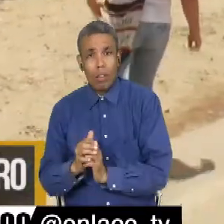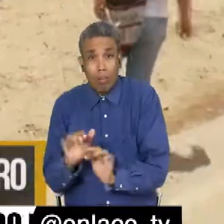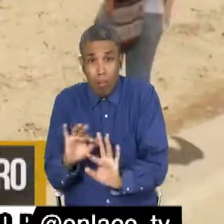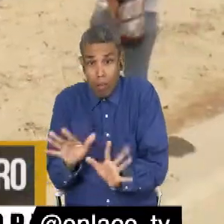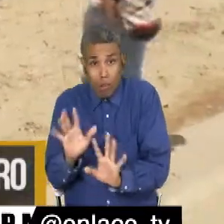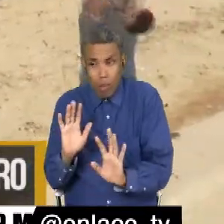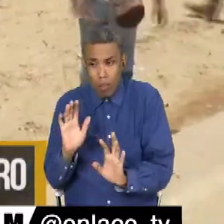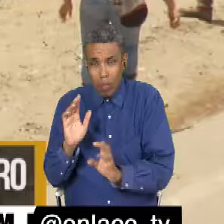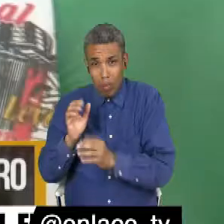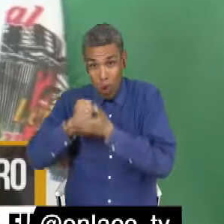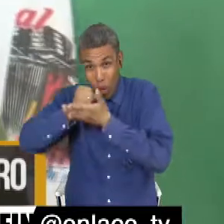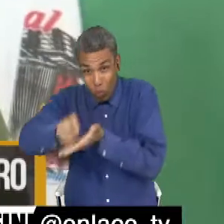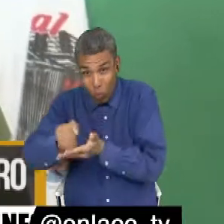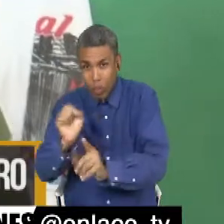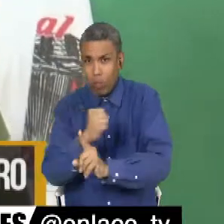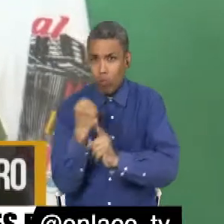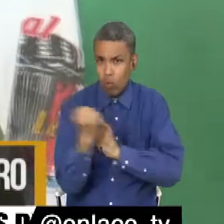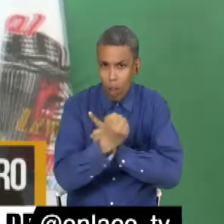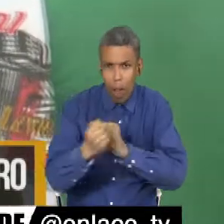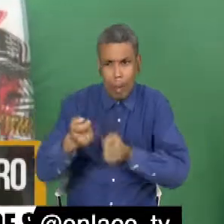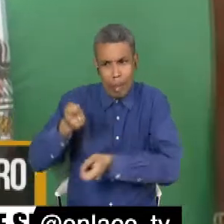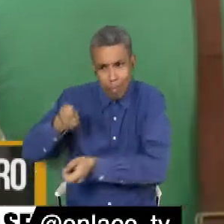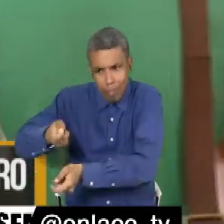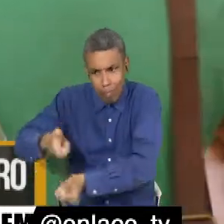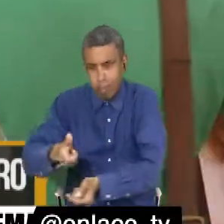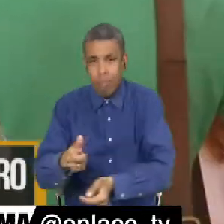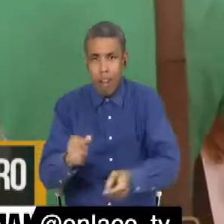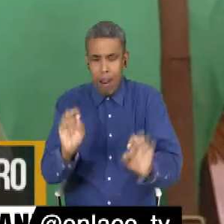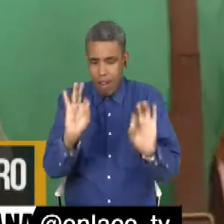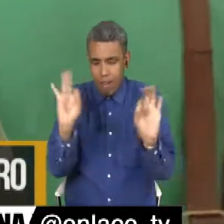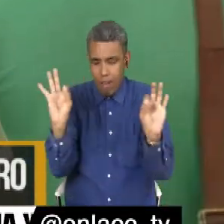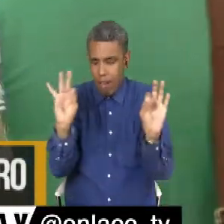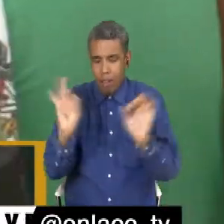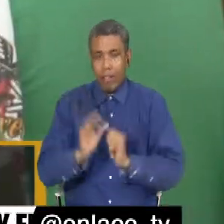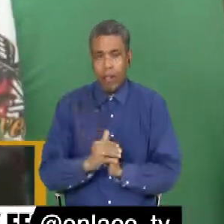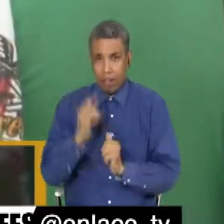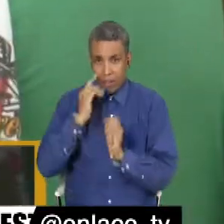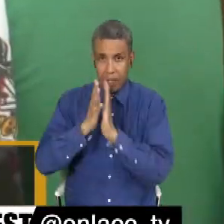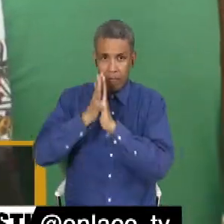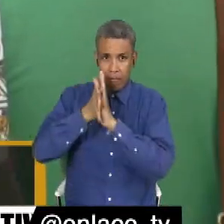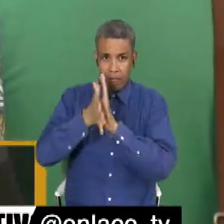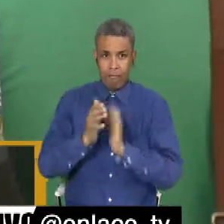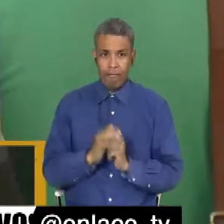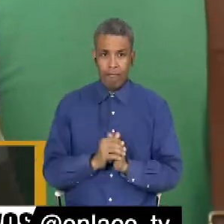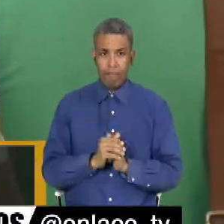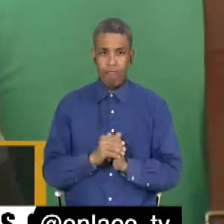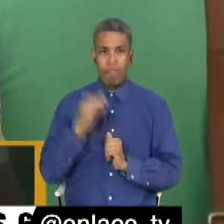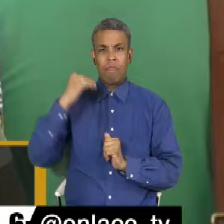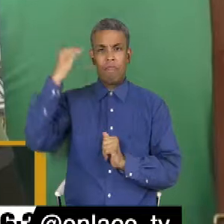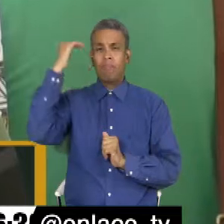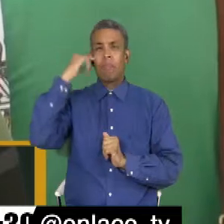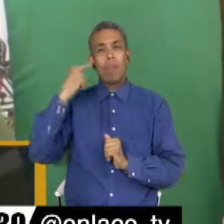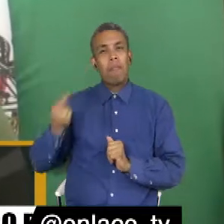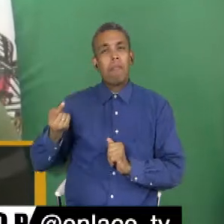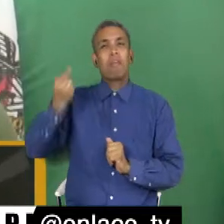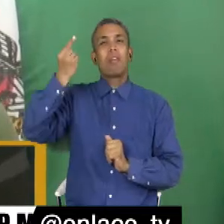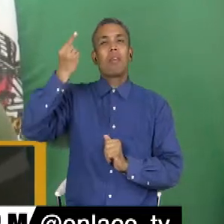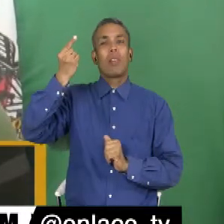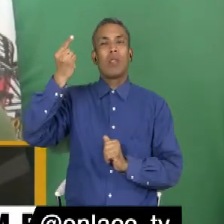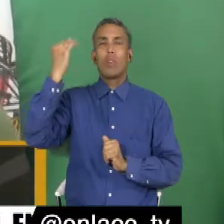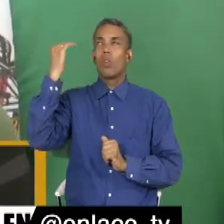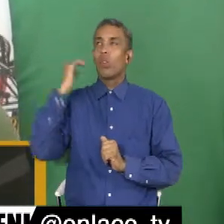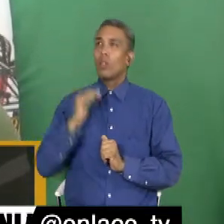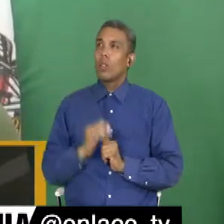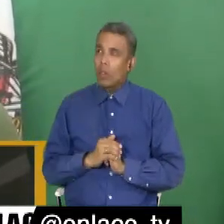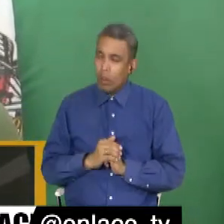y la poca inversión. Nosotros hemos evidenciado que durante 100 años que tenemos del primer pozo perforado en Colombia, que se cumple el año